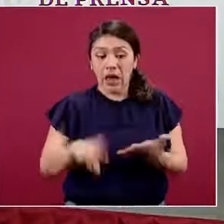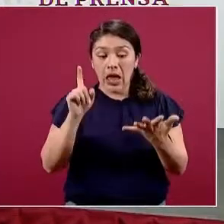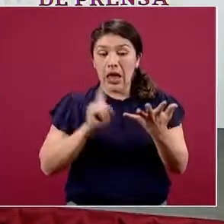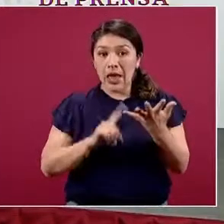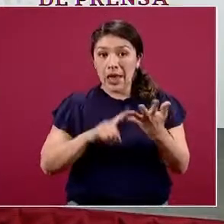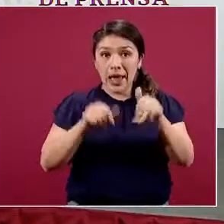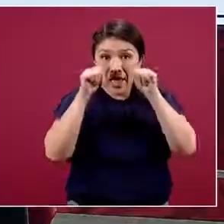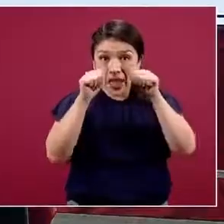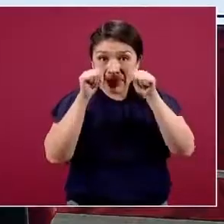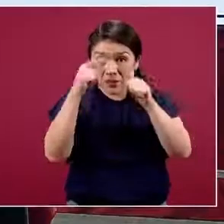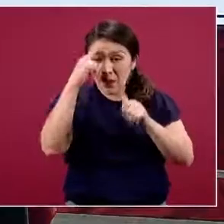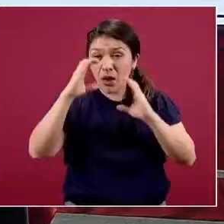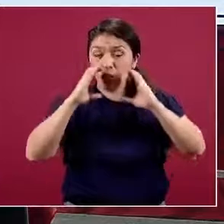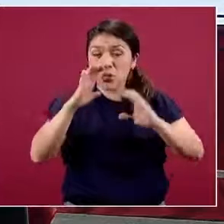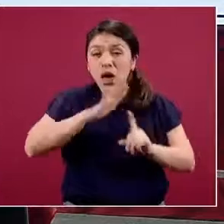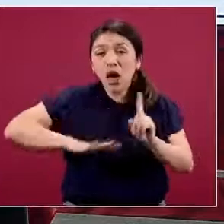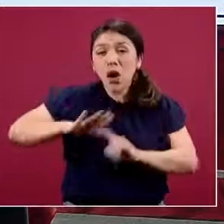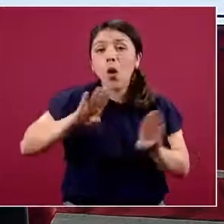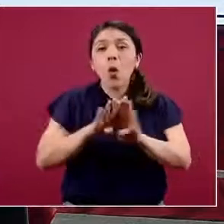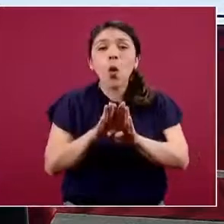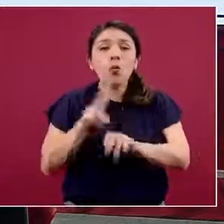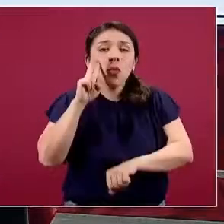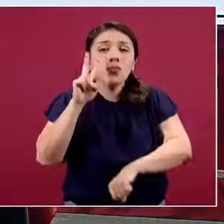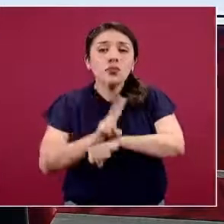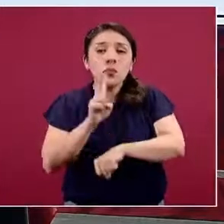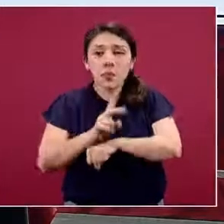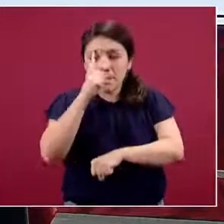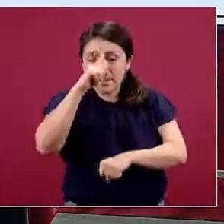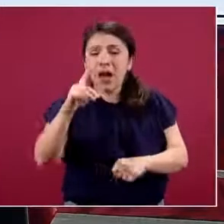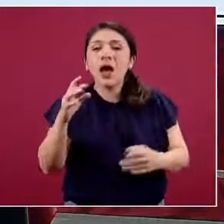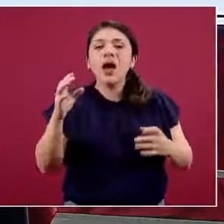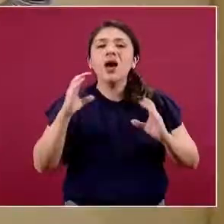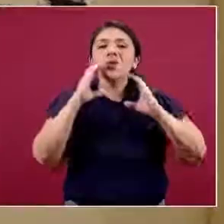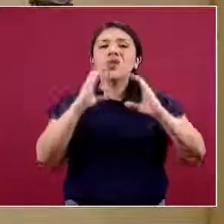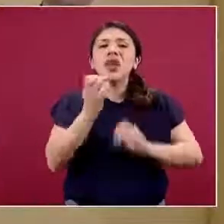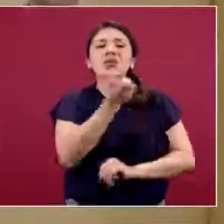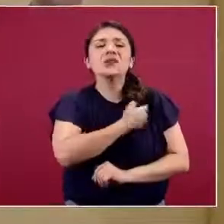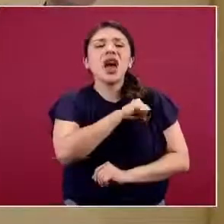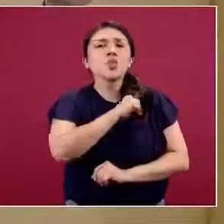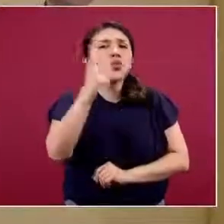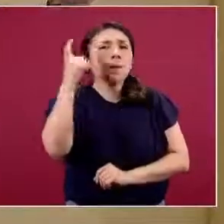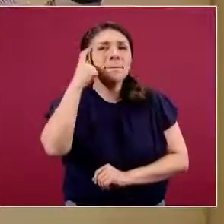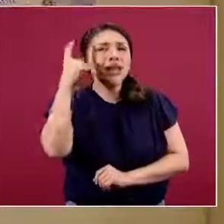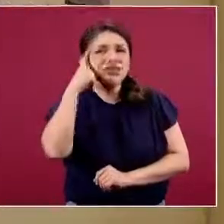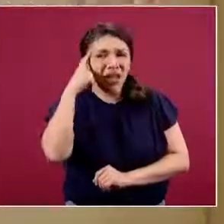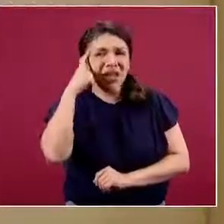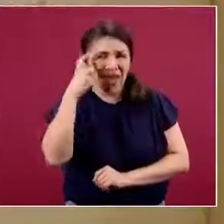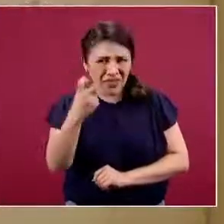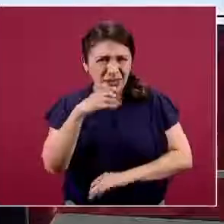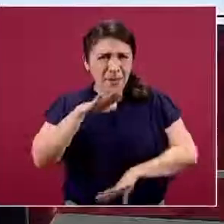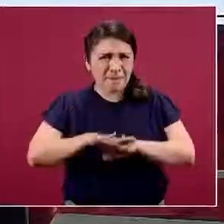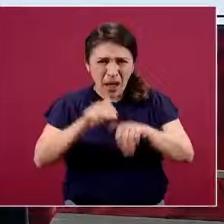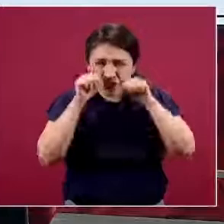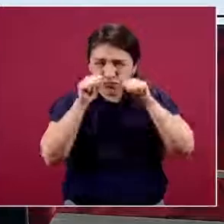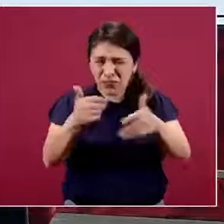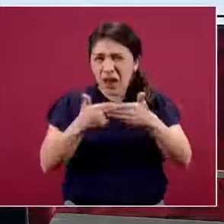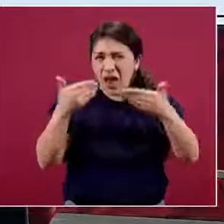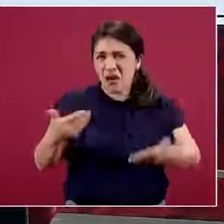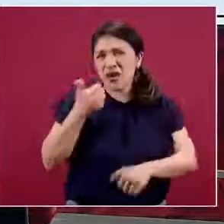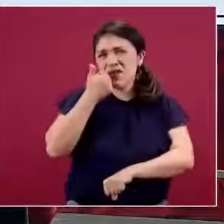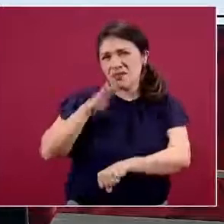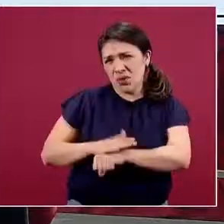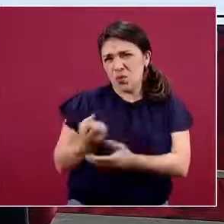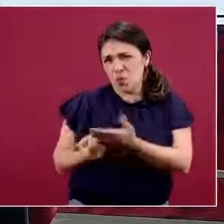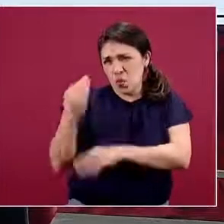del saneamiento ambiental y las medidas de protección y recuperación de la salud mental, que mucho se ha empujado a partir de esta administración, sobre